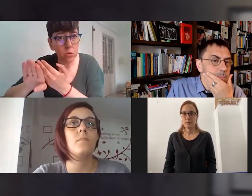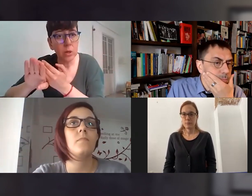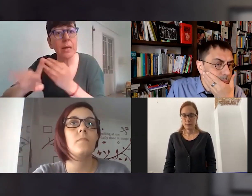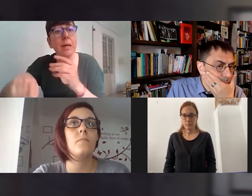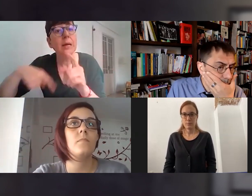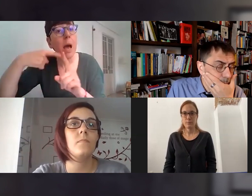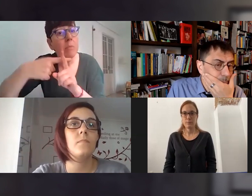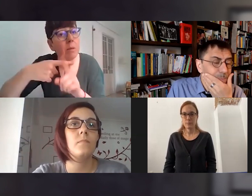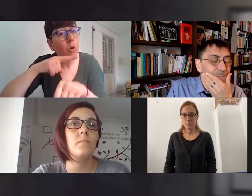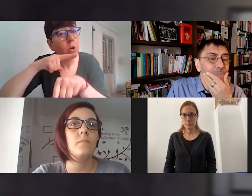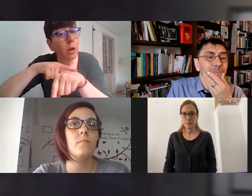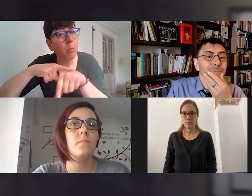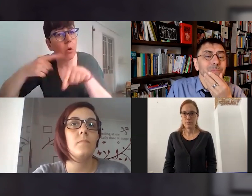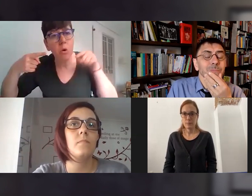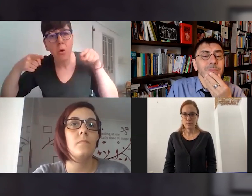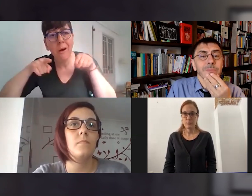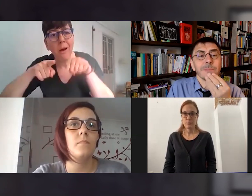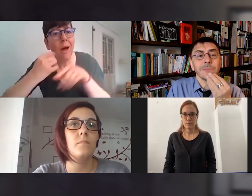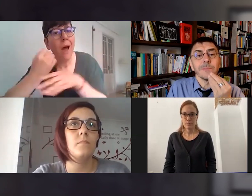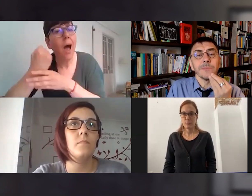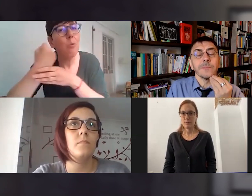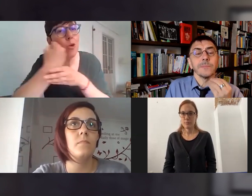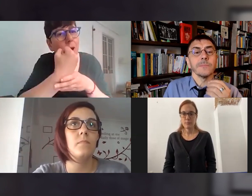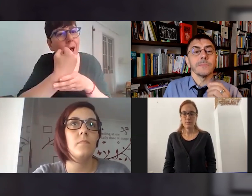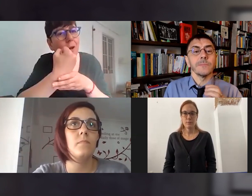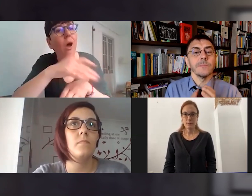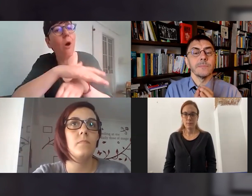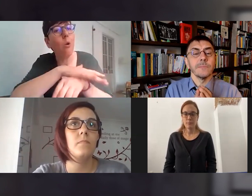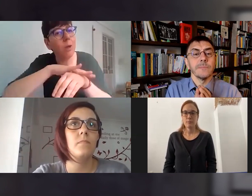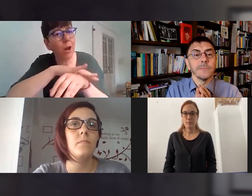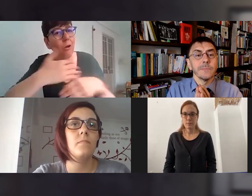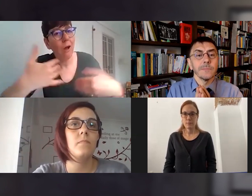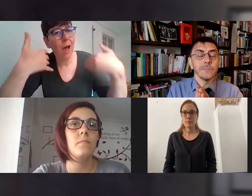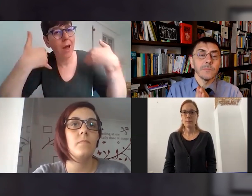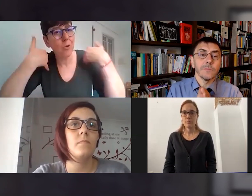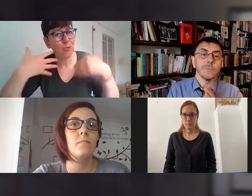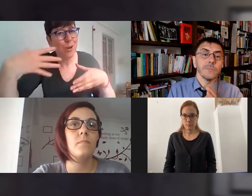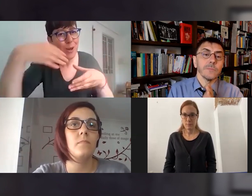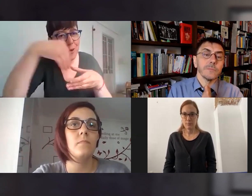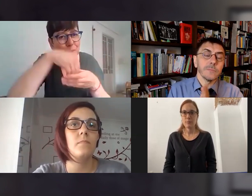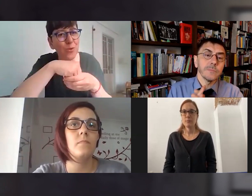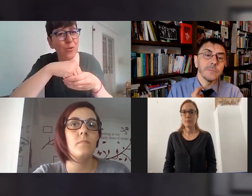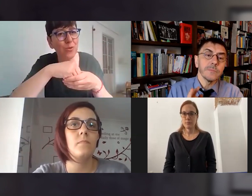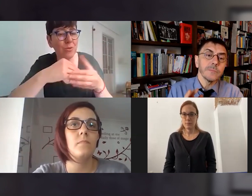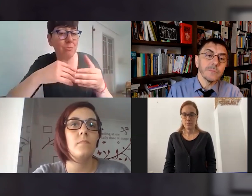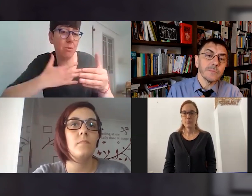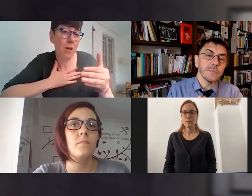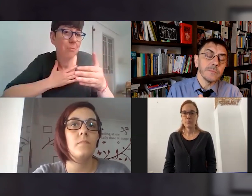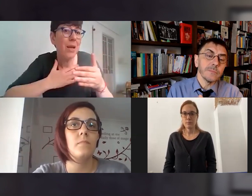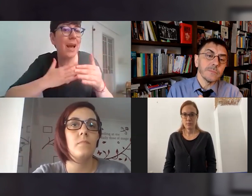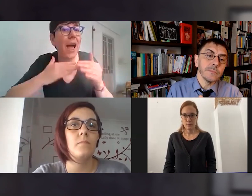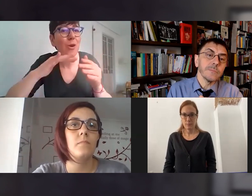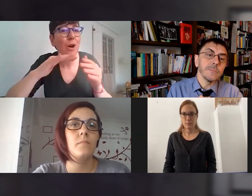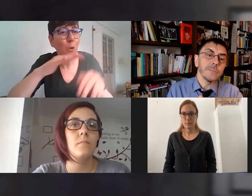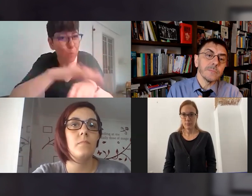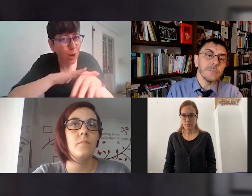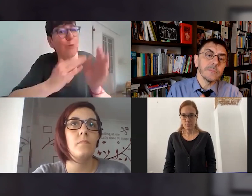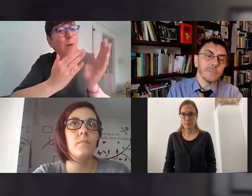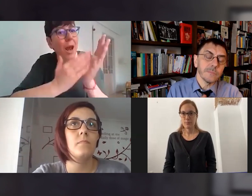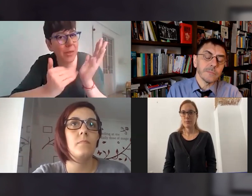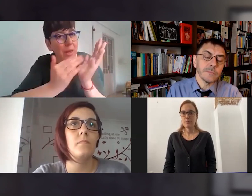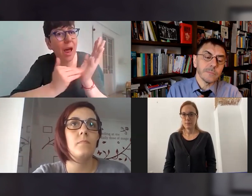con los barrios, con los vecinos y con las vecinas, y al mismo tiempo apoyando a todos nuestros